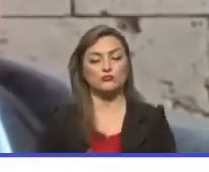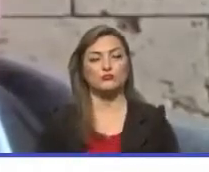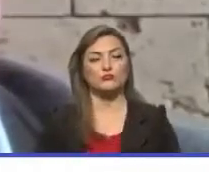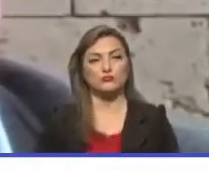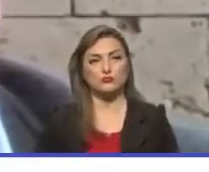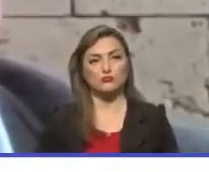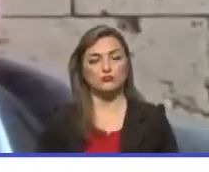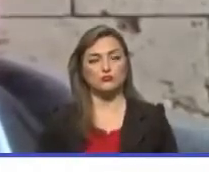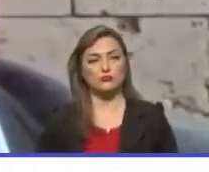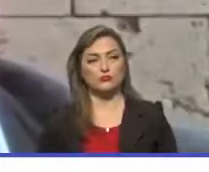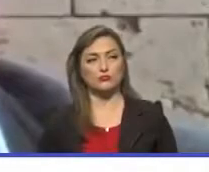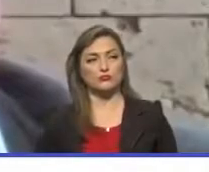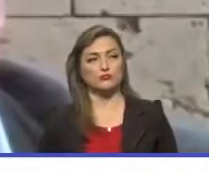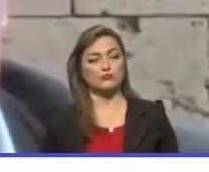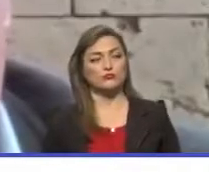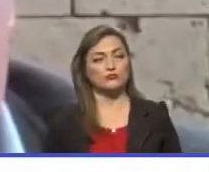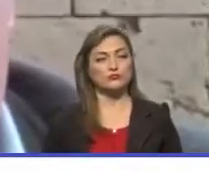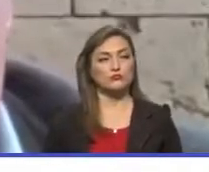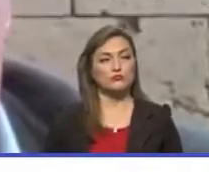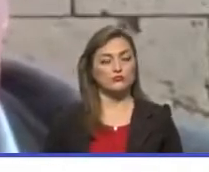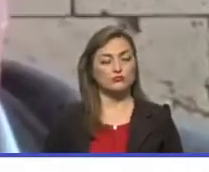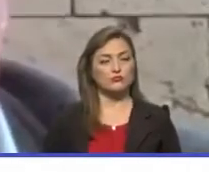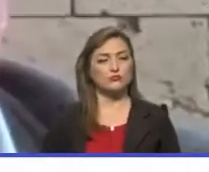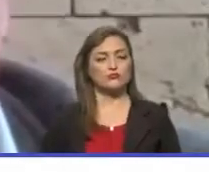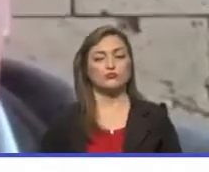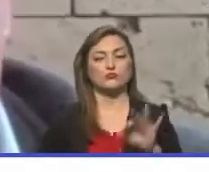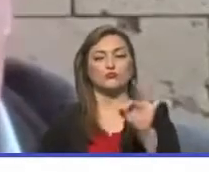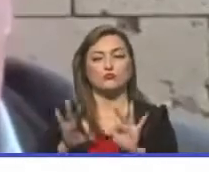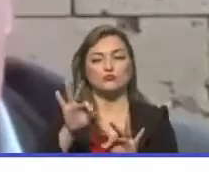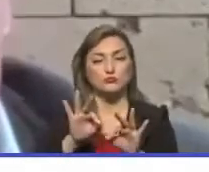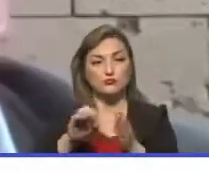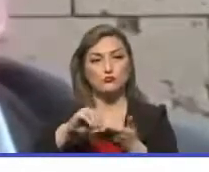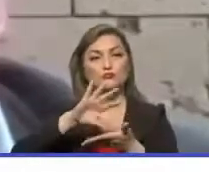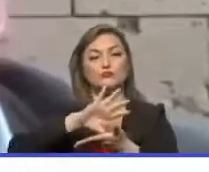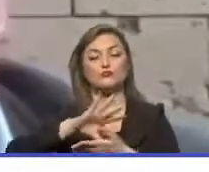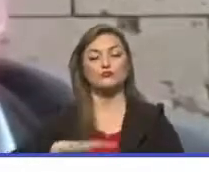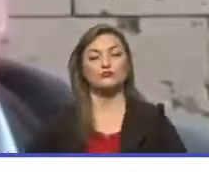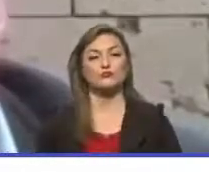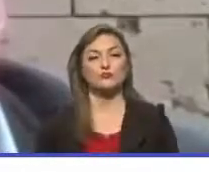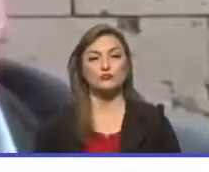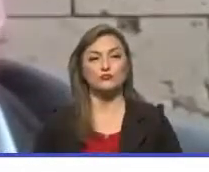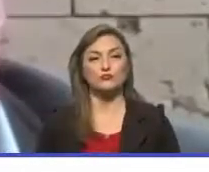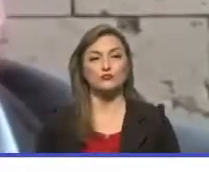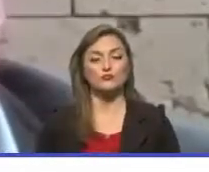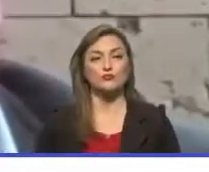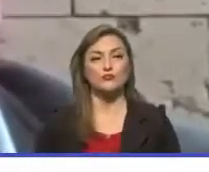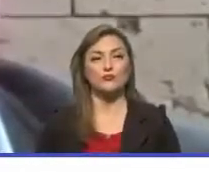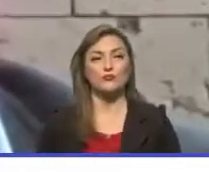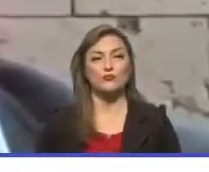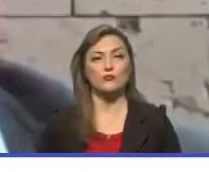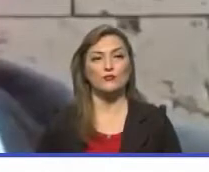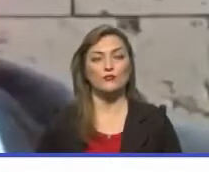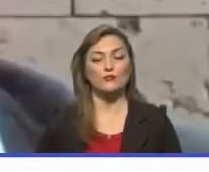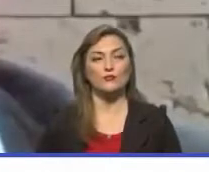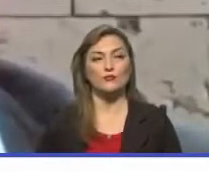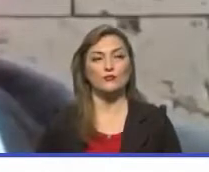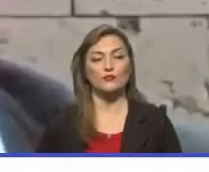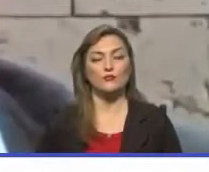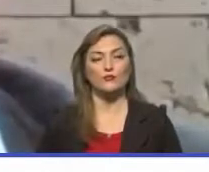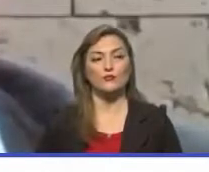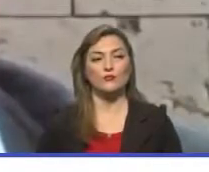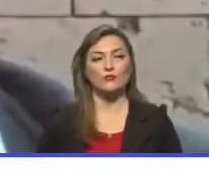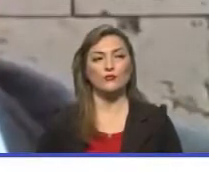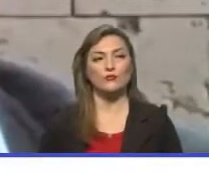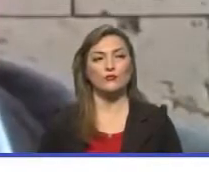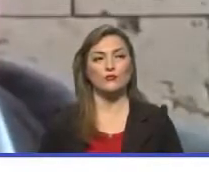y la selección por parte del Legislativo. Se mantiene los cuatro balances